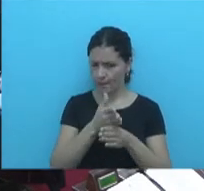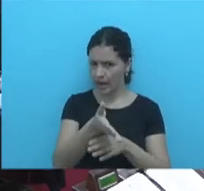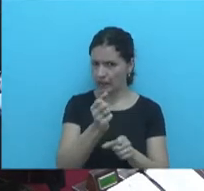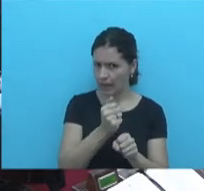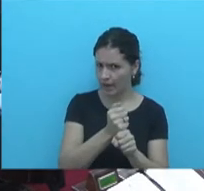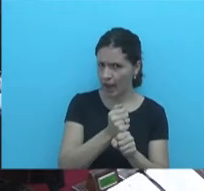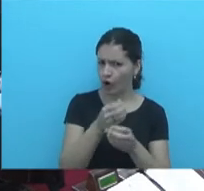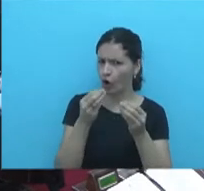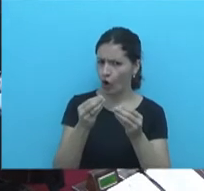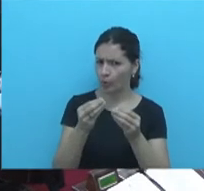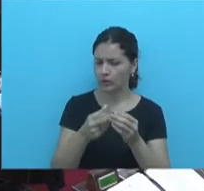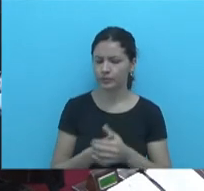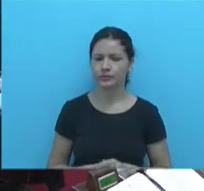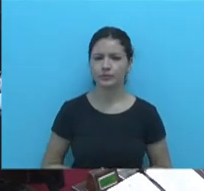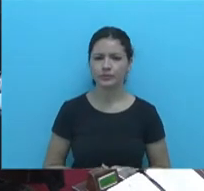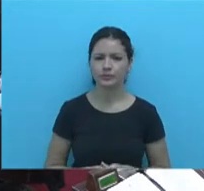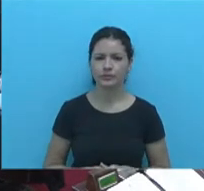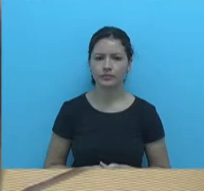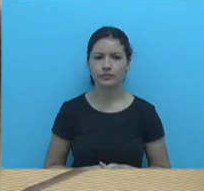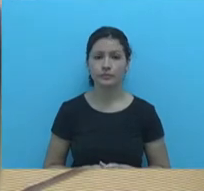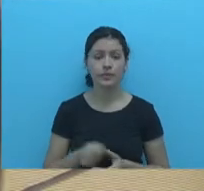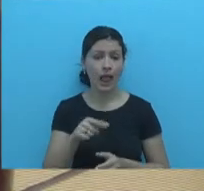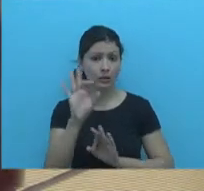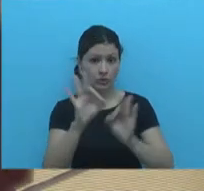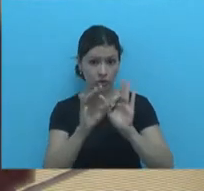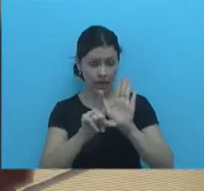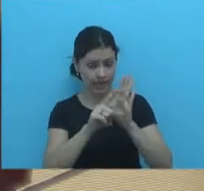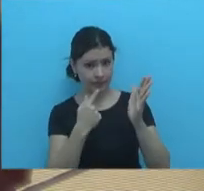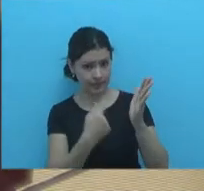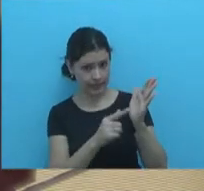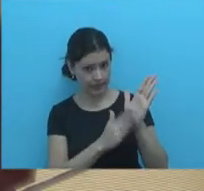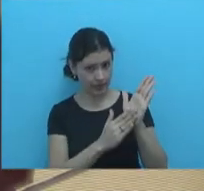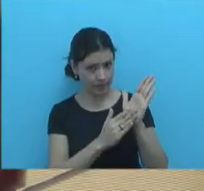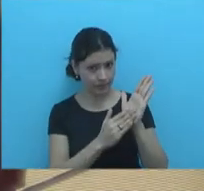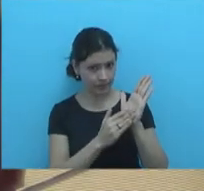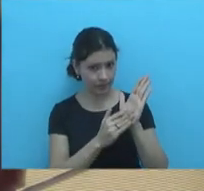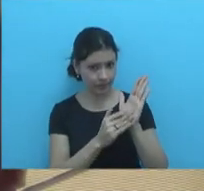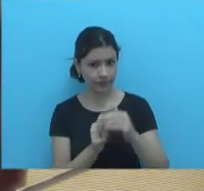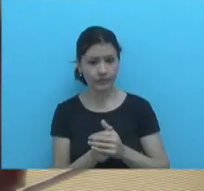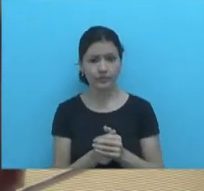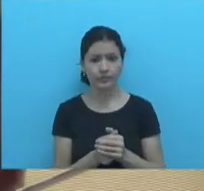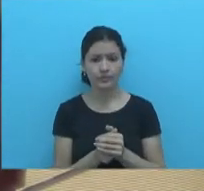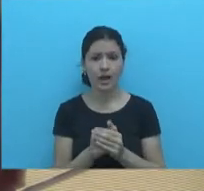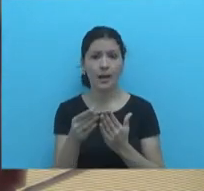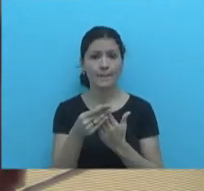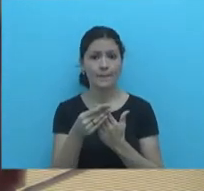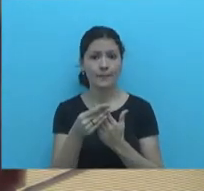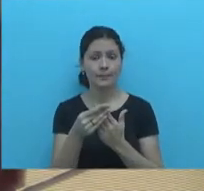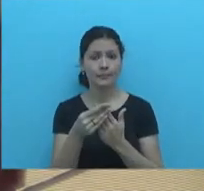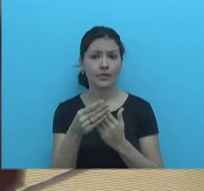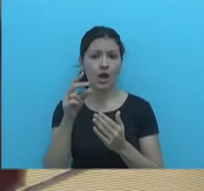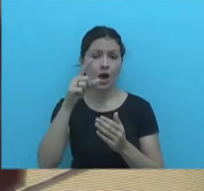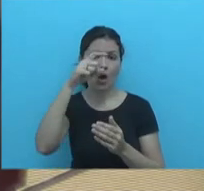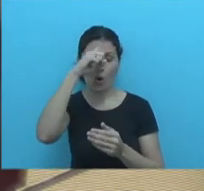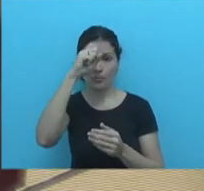Sí, diputado, tiene eso la palabra. En el proyecto de ley especifica que sería llevado a cabo también por el hospital de